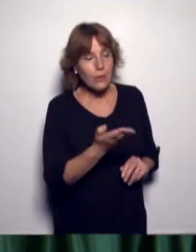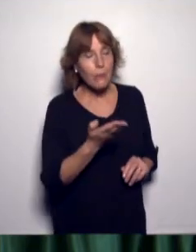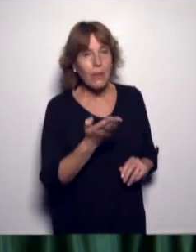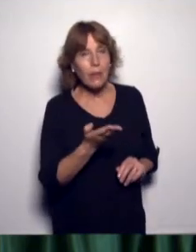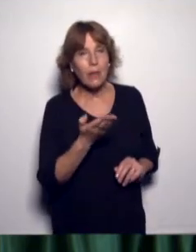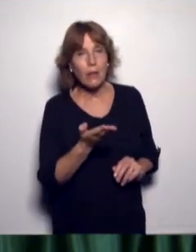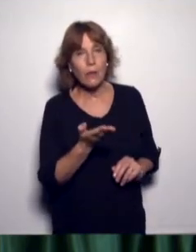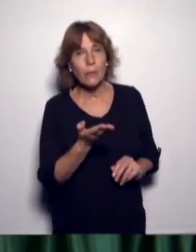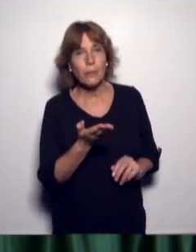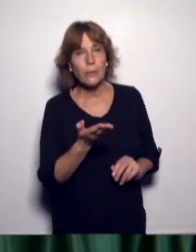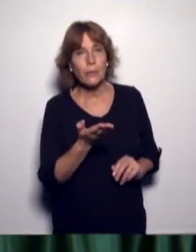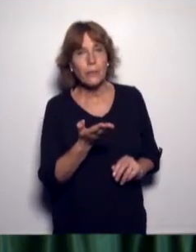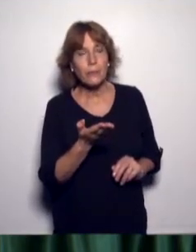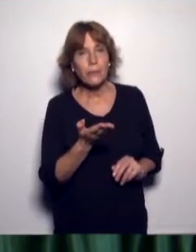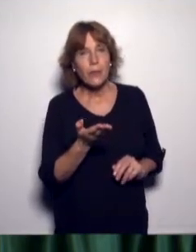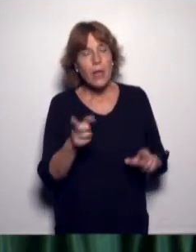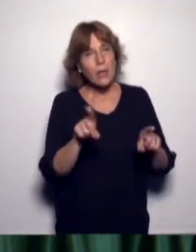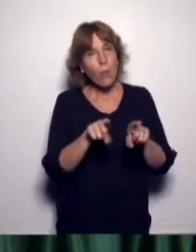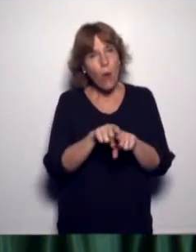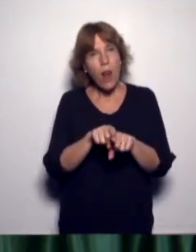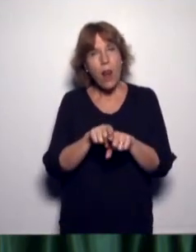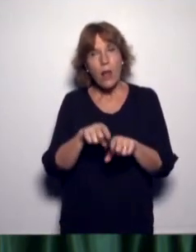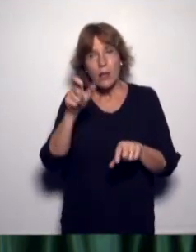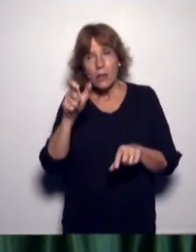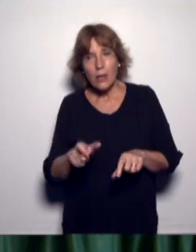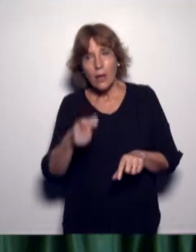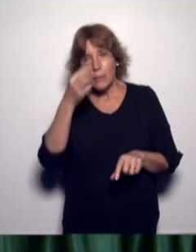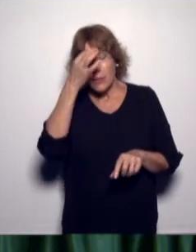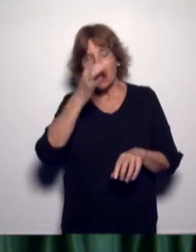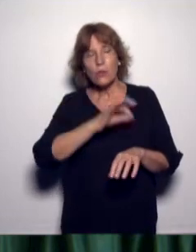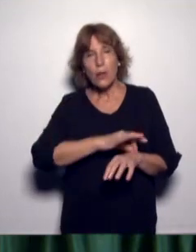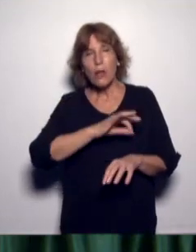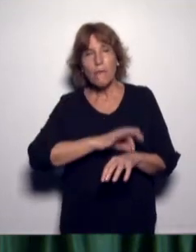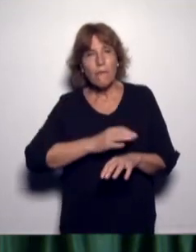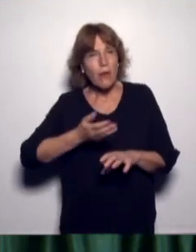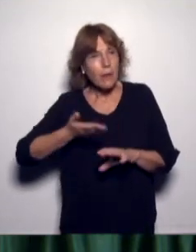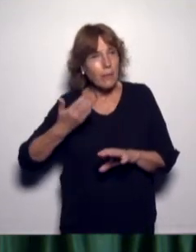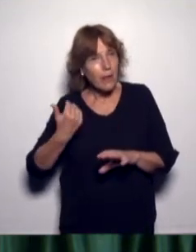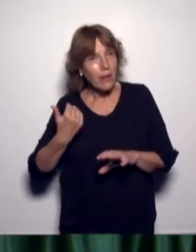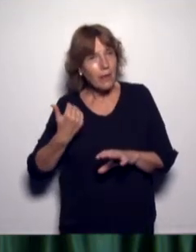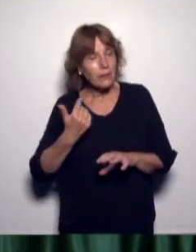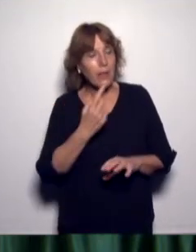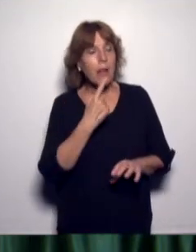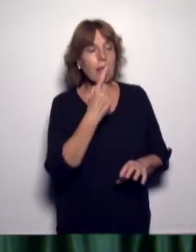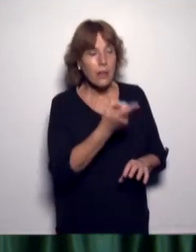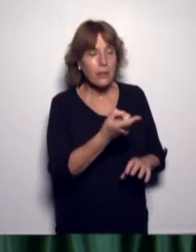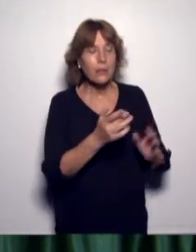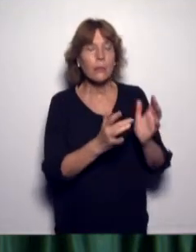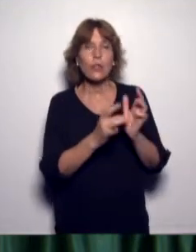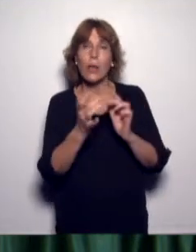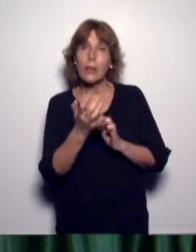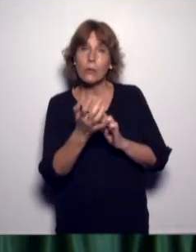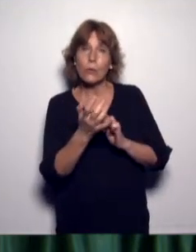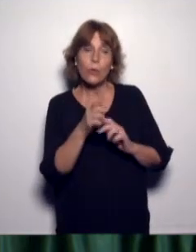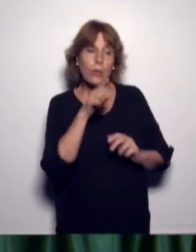leproso. El leproso, junto con nosotros hoy, le dice a Jesús,